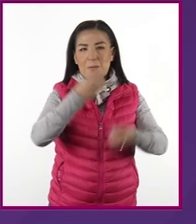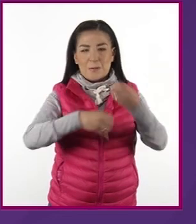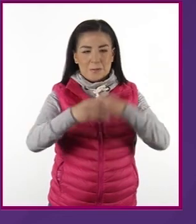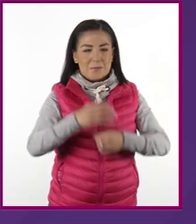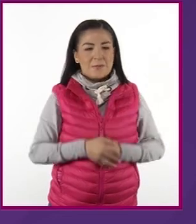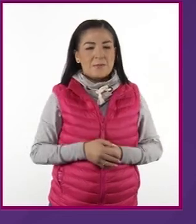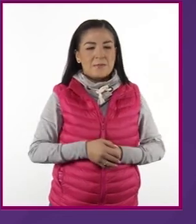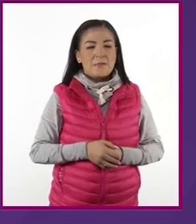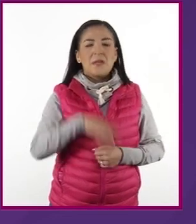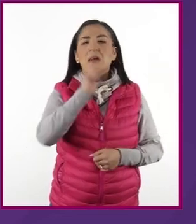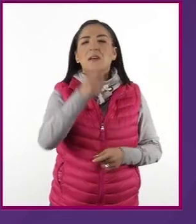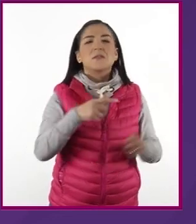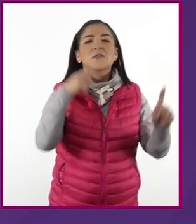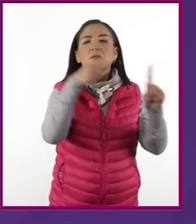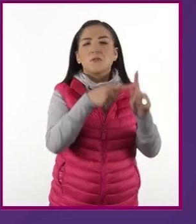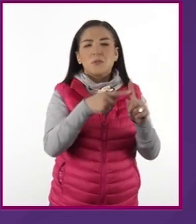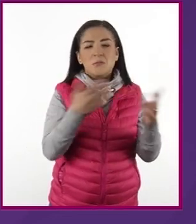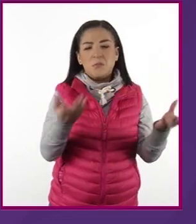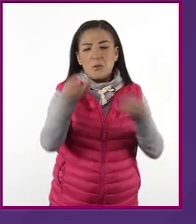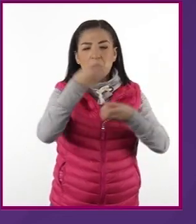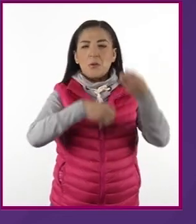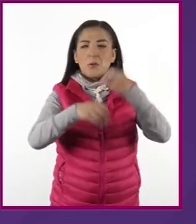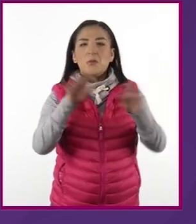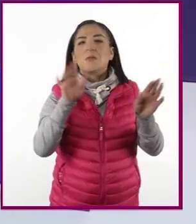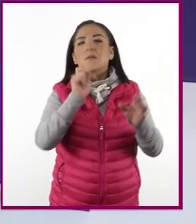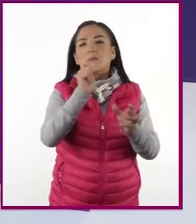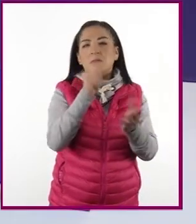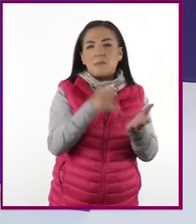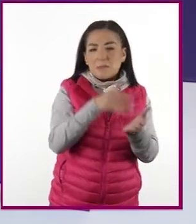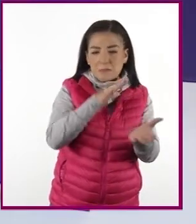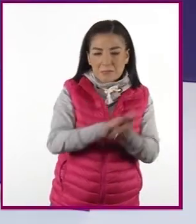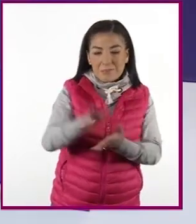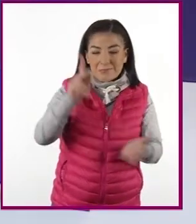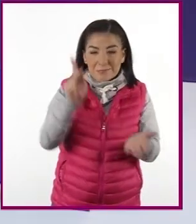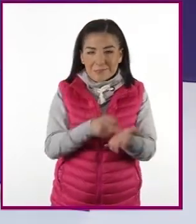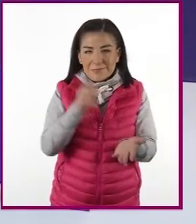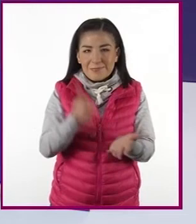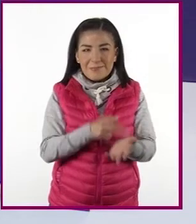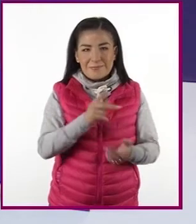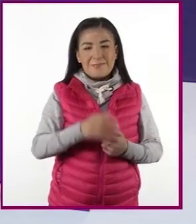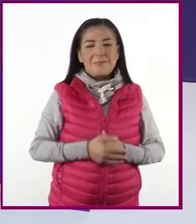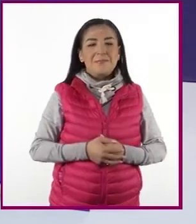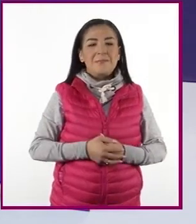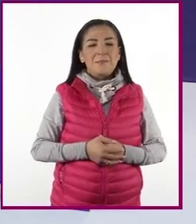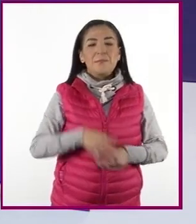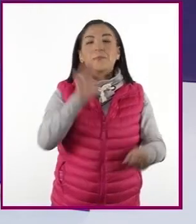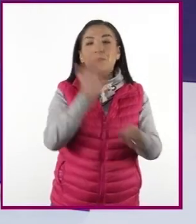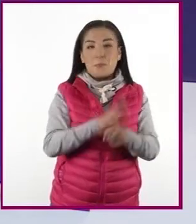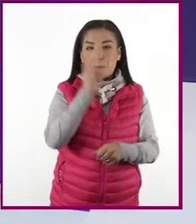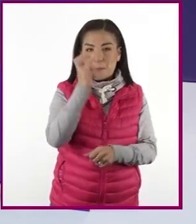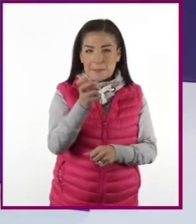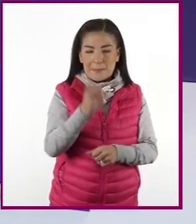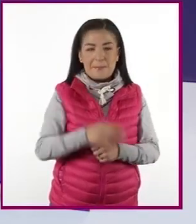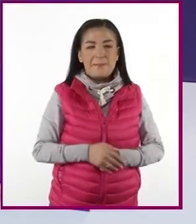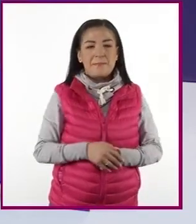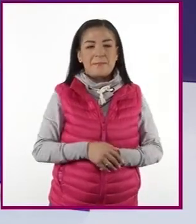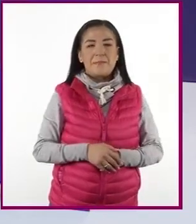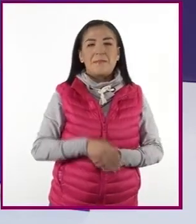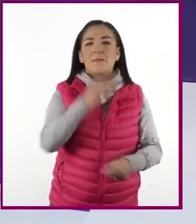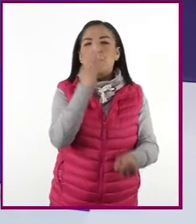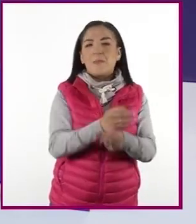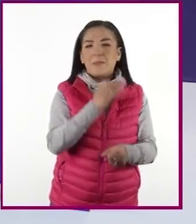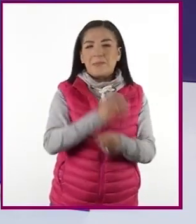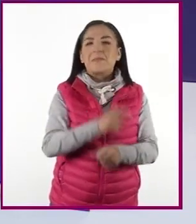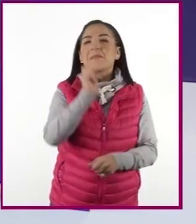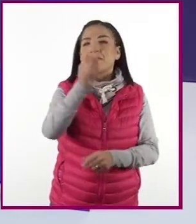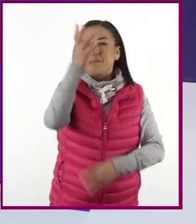la obra se edita varias veces. Por lo tanto, de lo que hemos aprendido, podemos